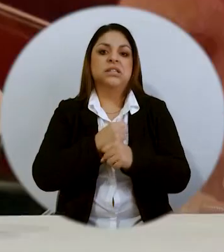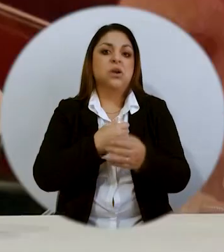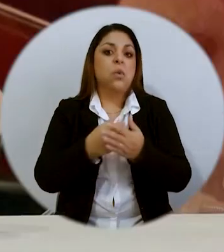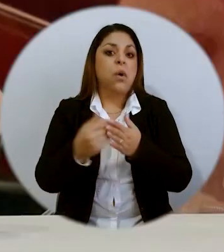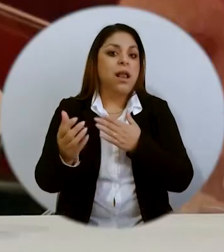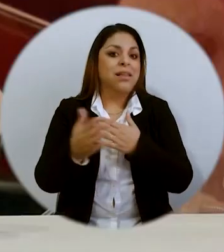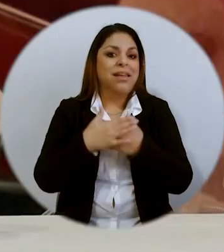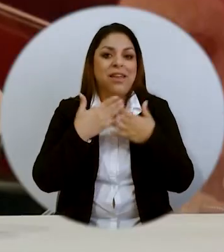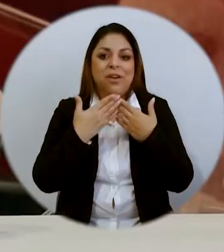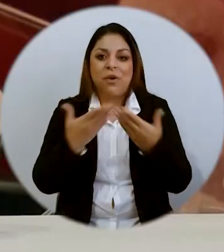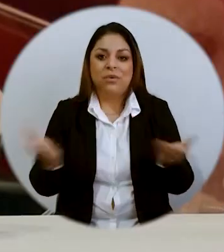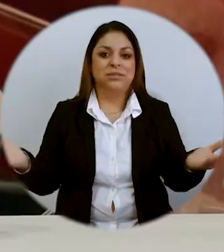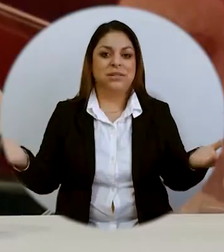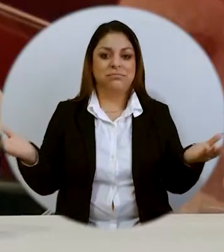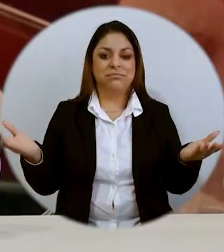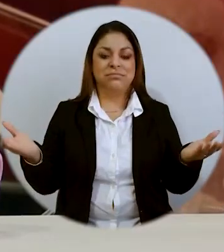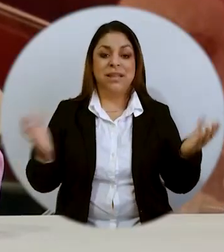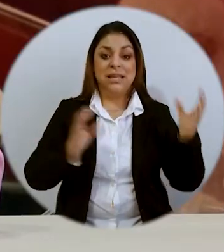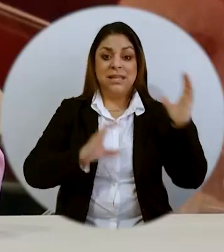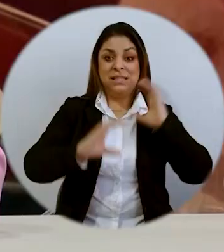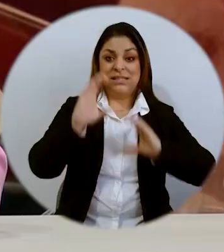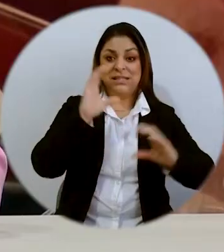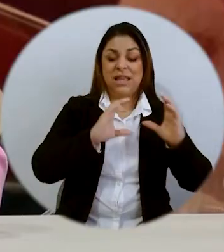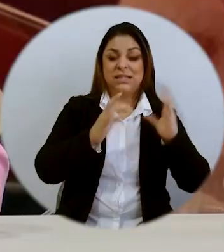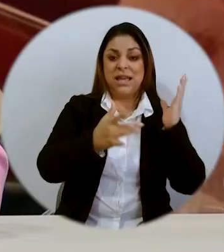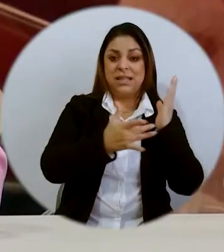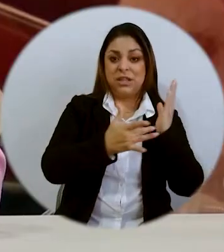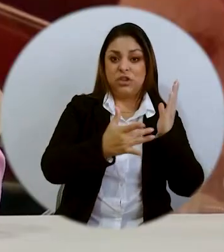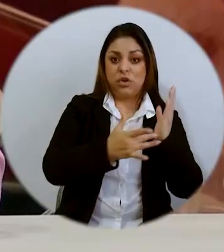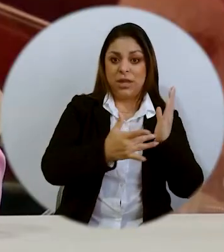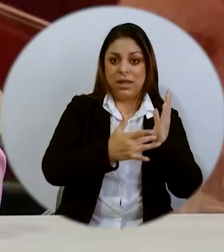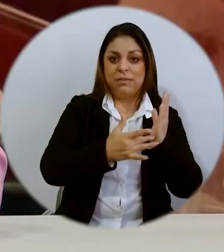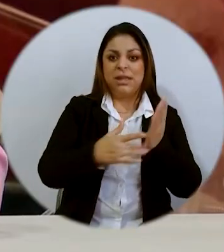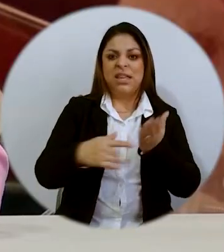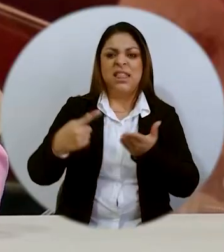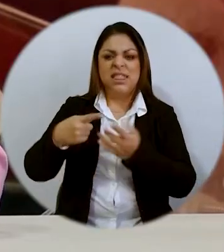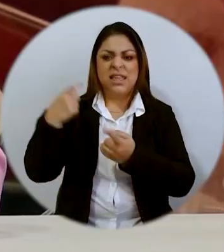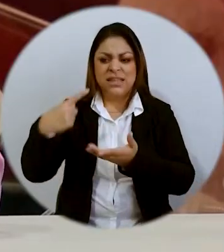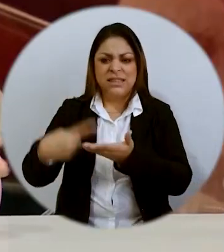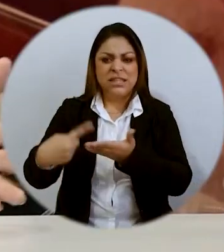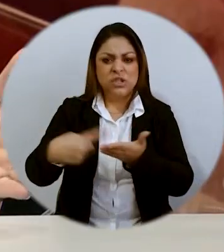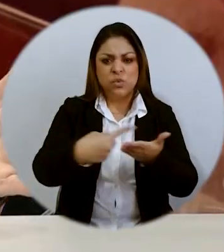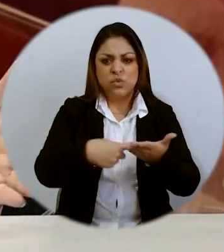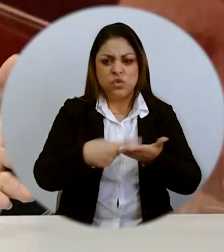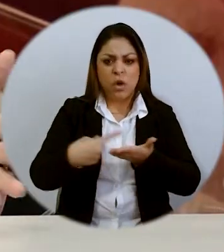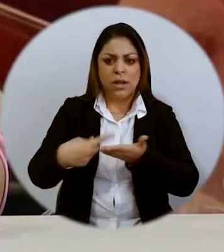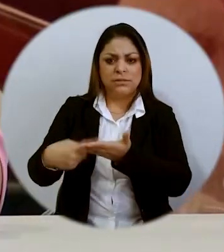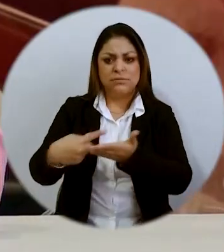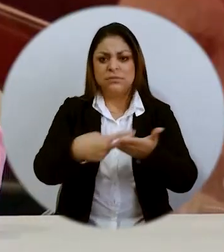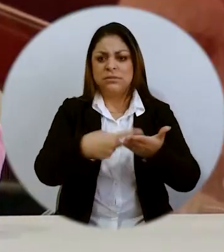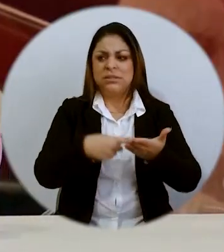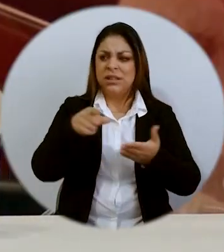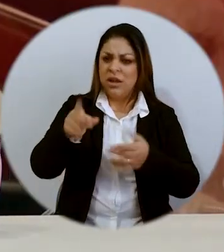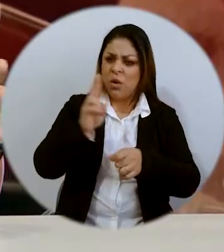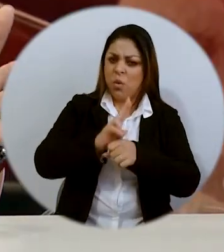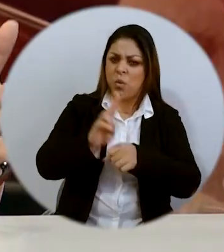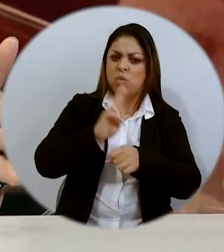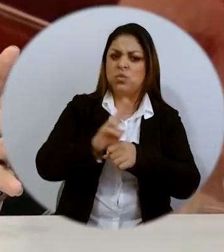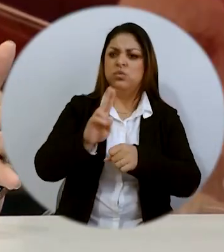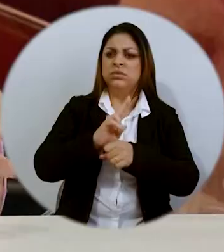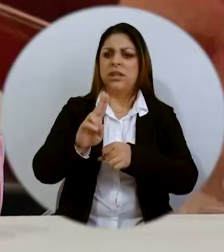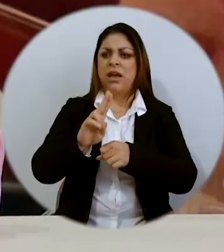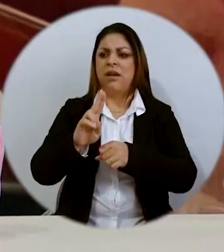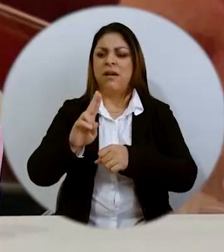casi cualquier cosa. Y en la ciencia y en la tecnología, desde las discusiones que se tenían con